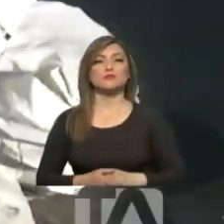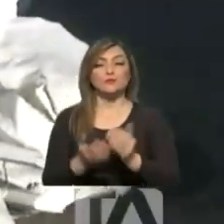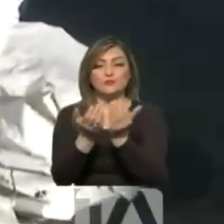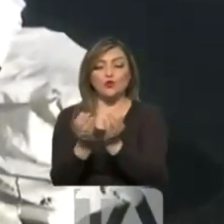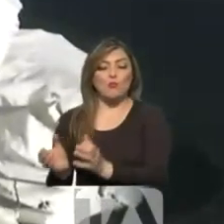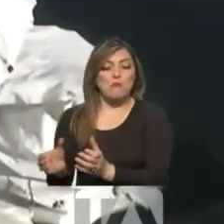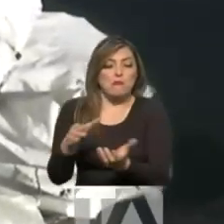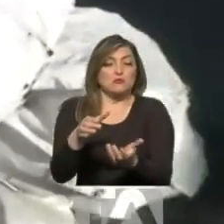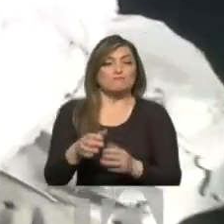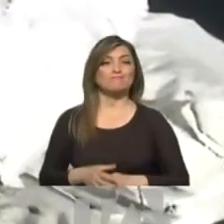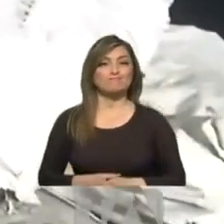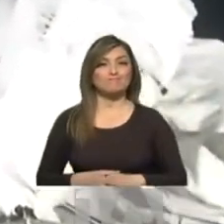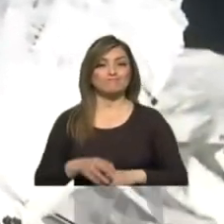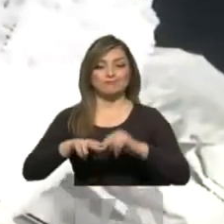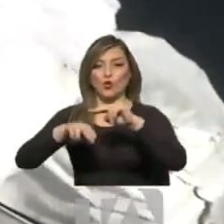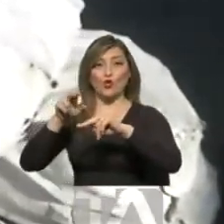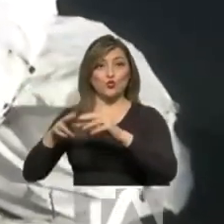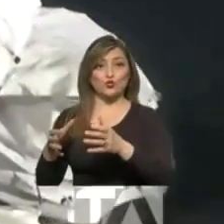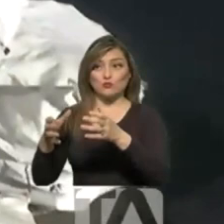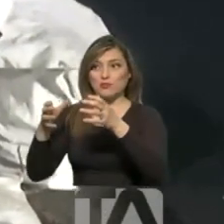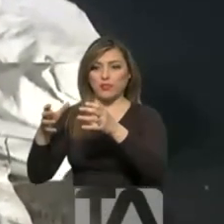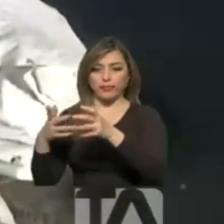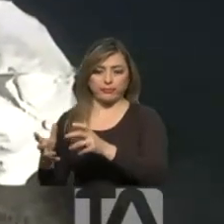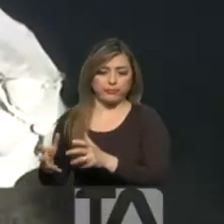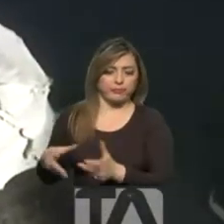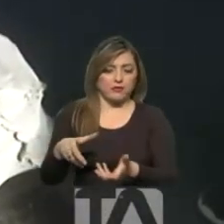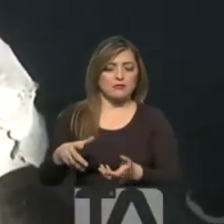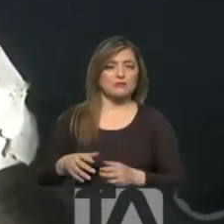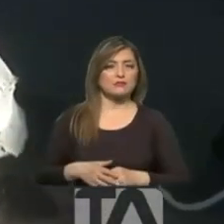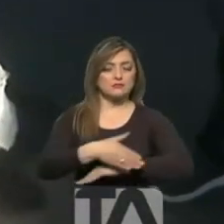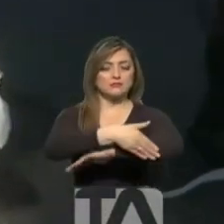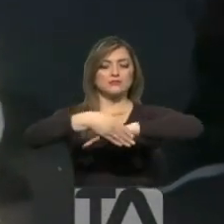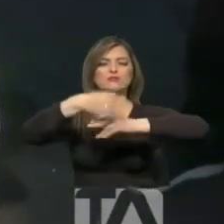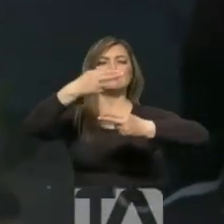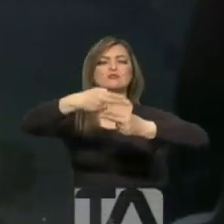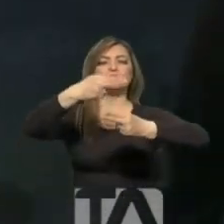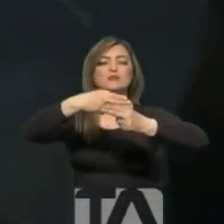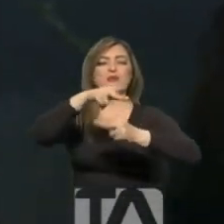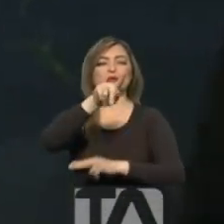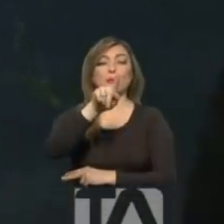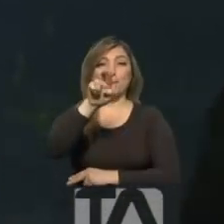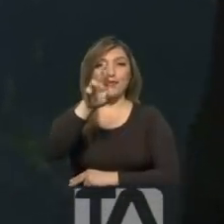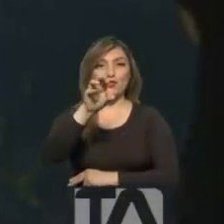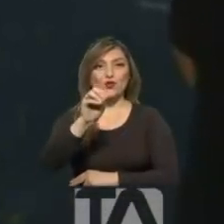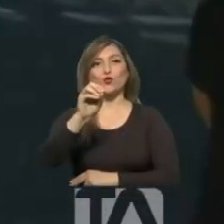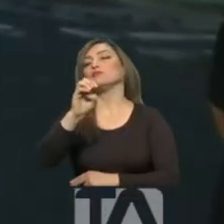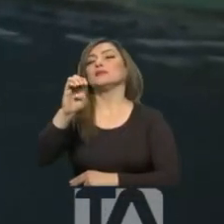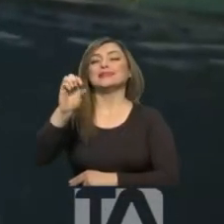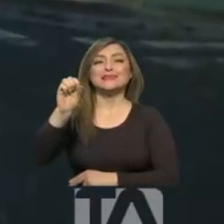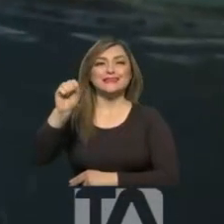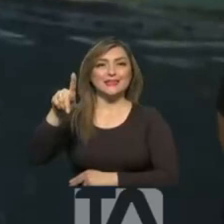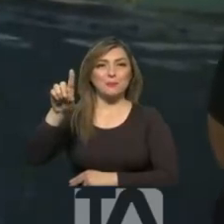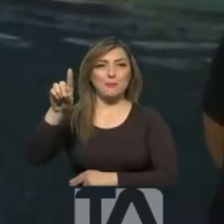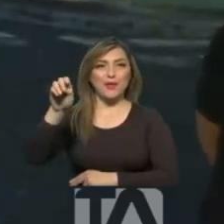sino también escombros. Para ubicar a la ciudadanía, estamos exactamente en las calles Pedro de Céspedes y Célica,